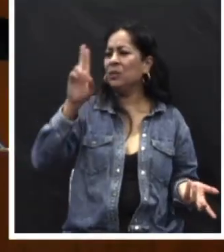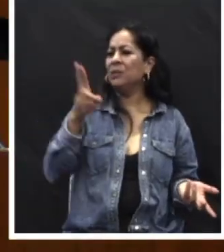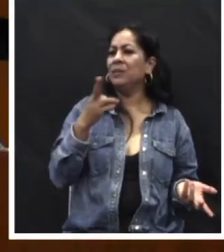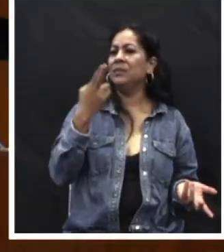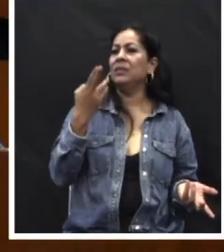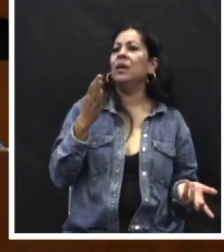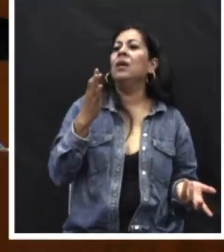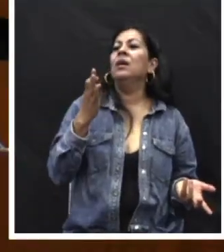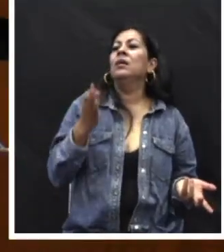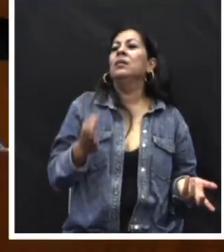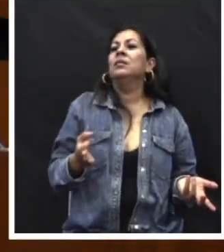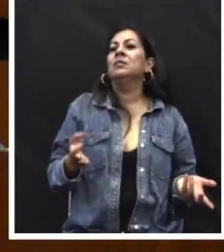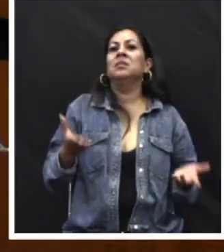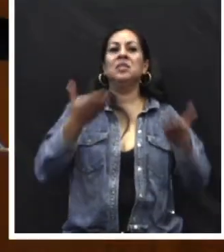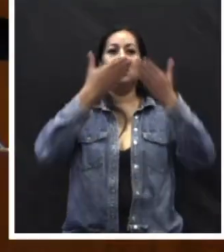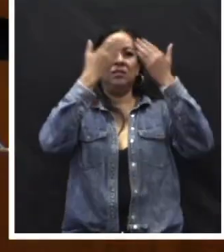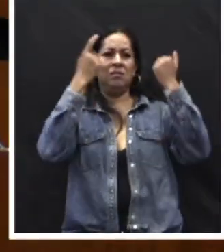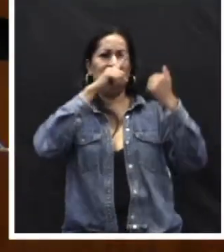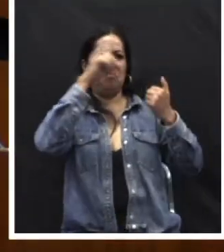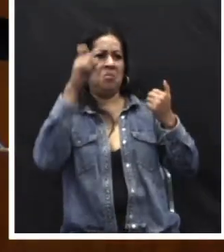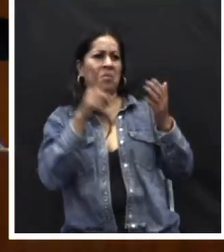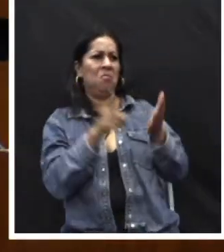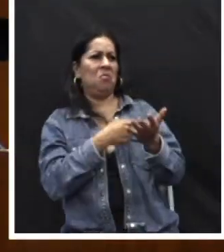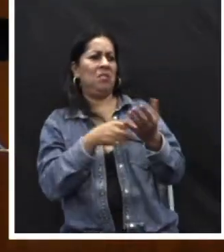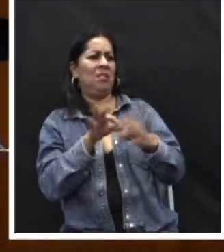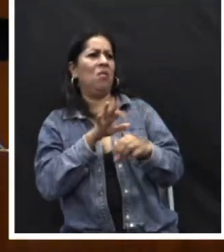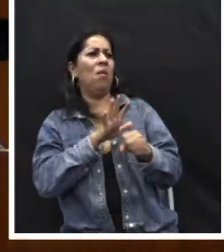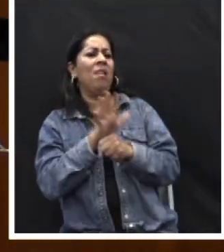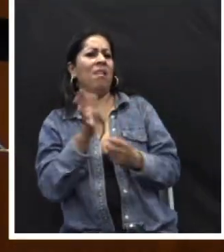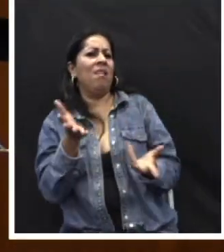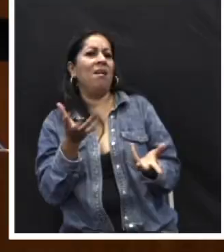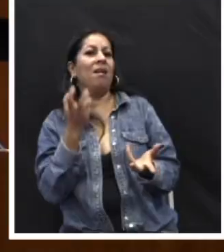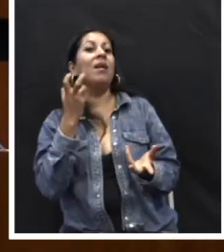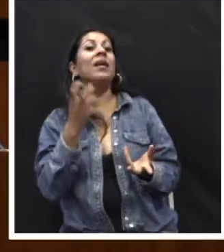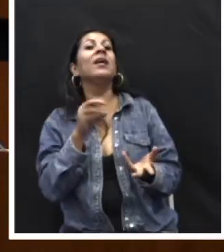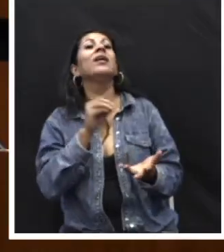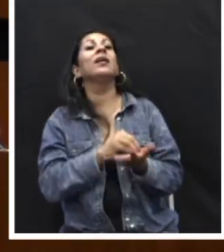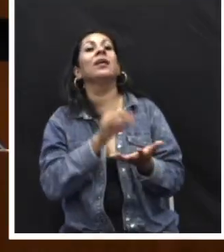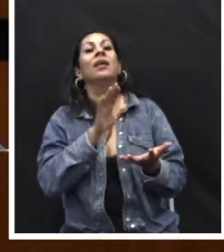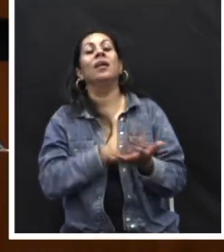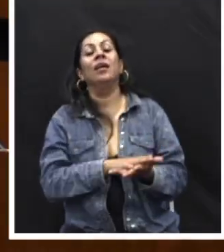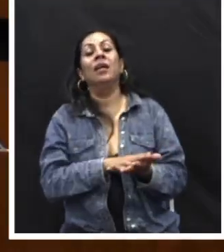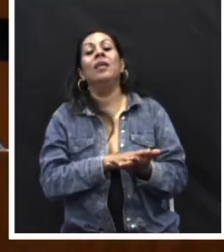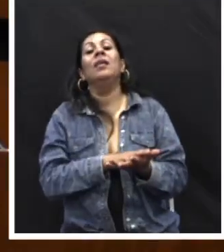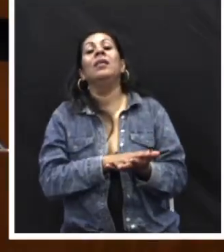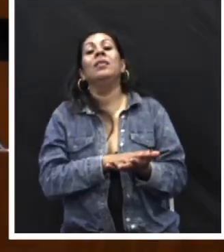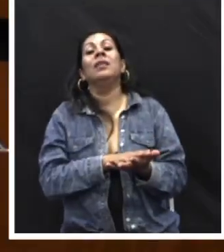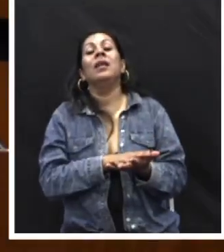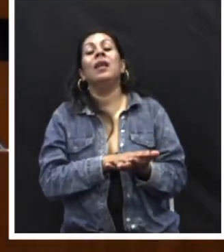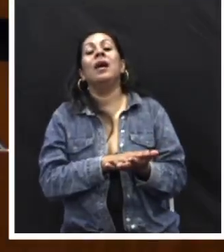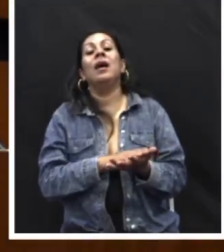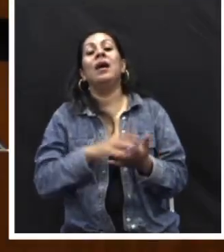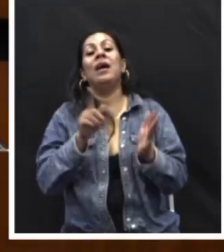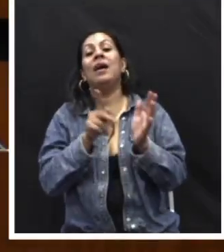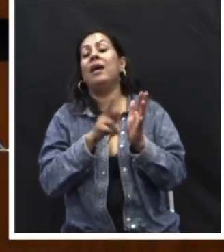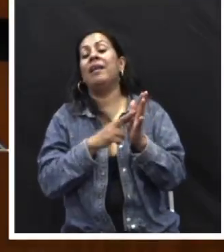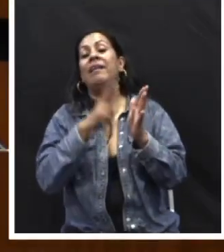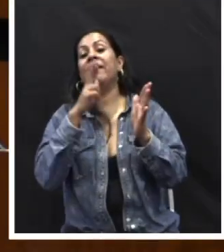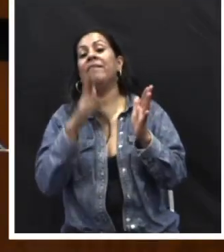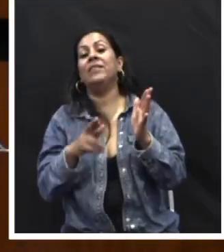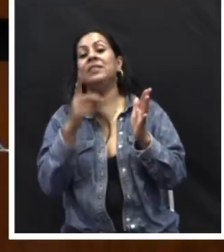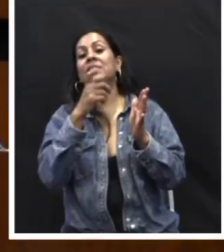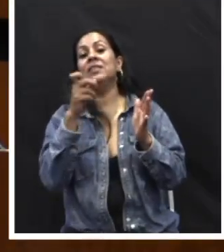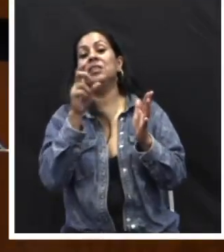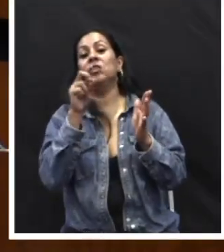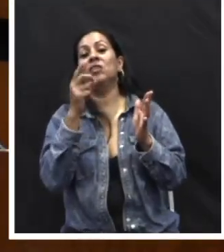Universitario aprobó sin saber qué votaba. Eso lo confirman los registros de la Gaceta Universitaria